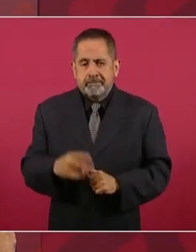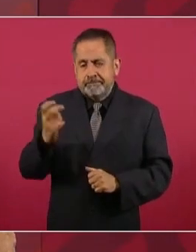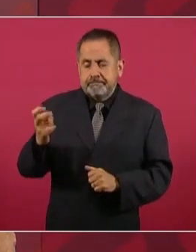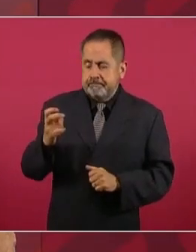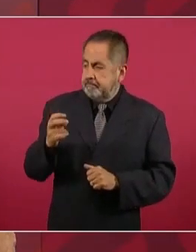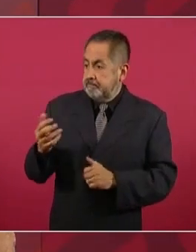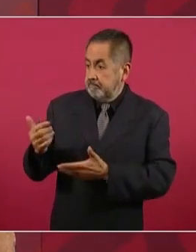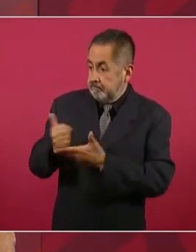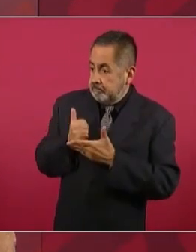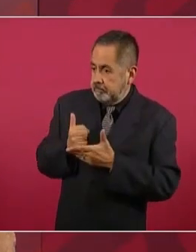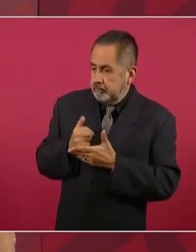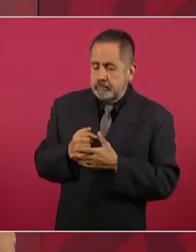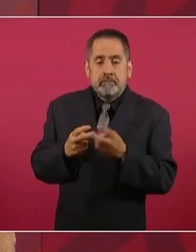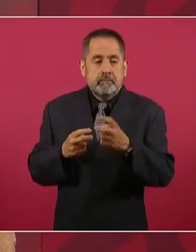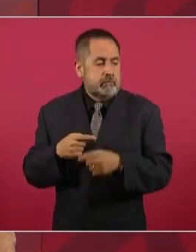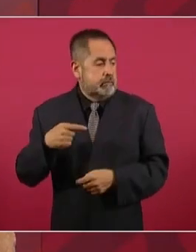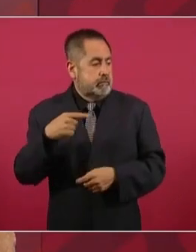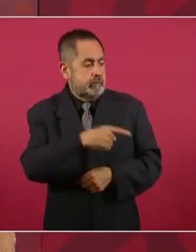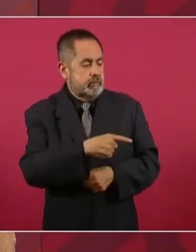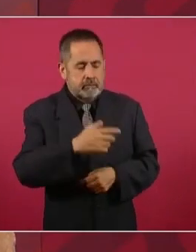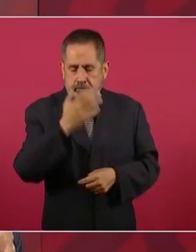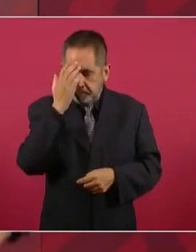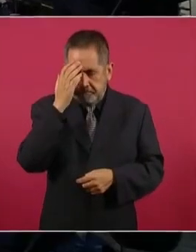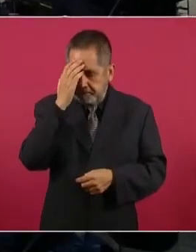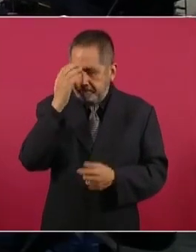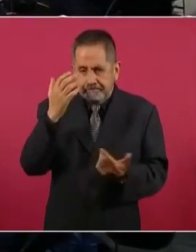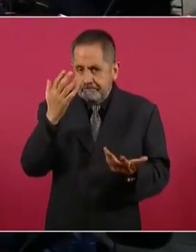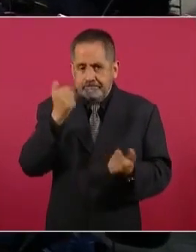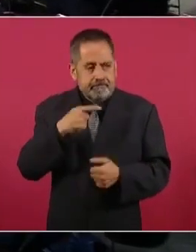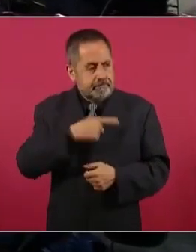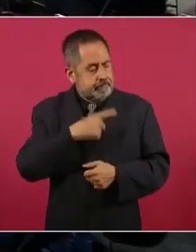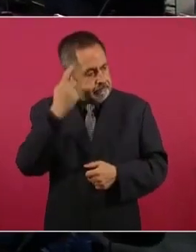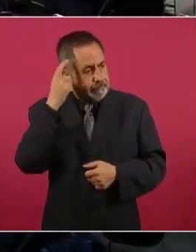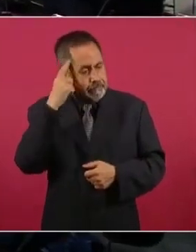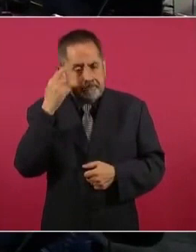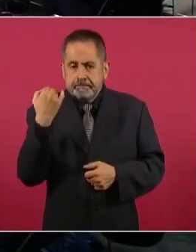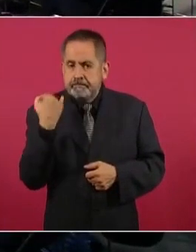irracional, absurdo, el que se cuestione